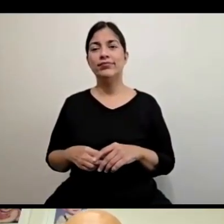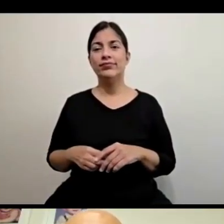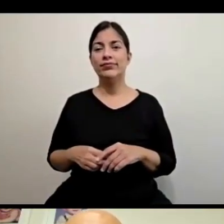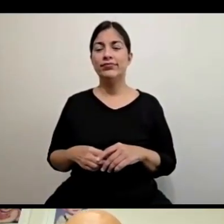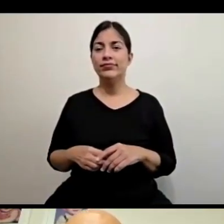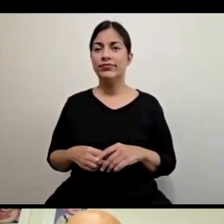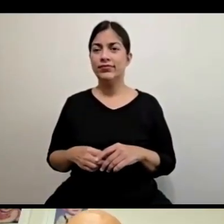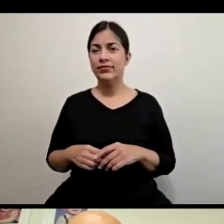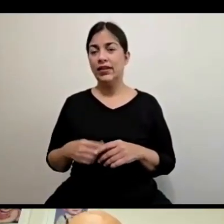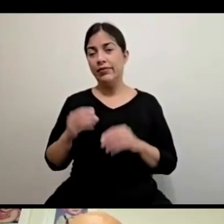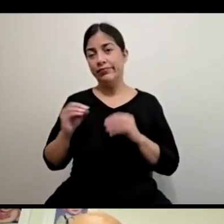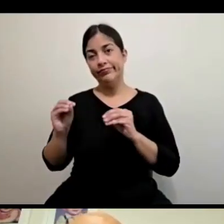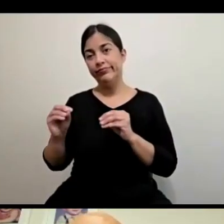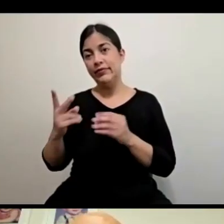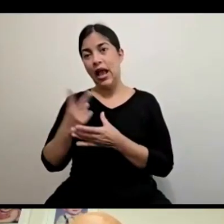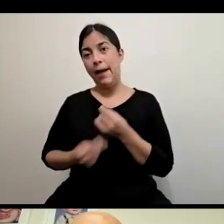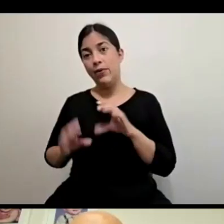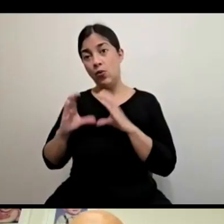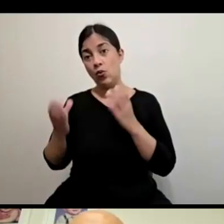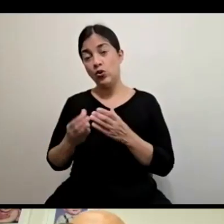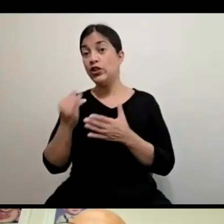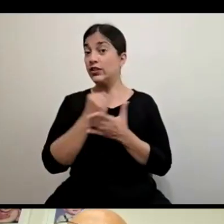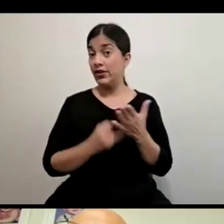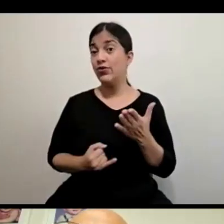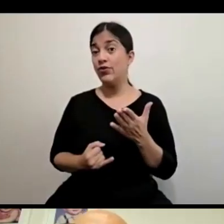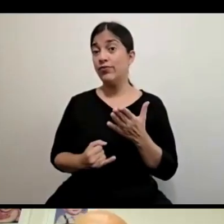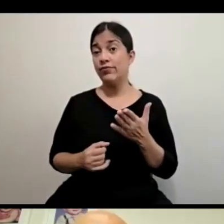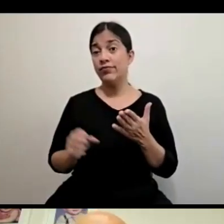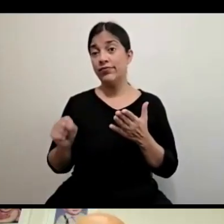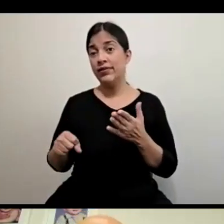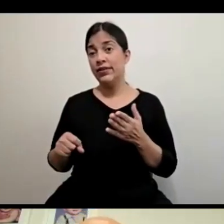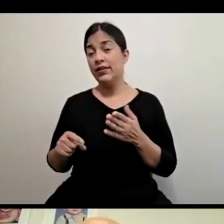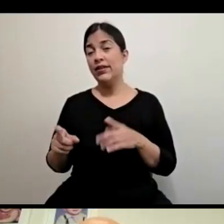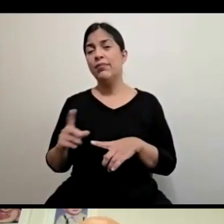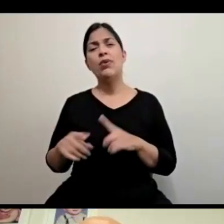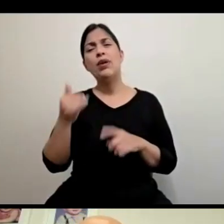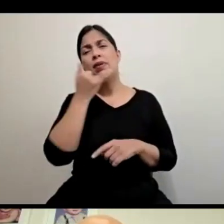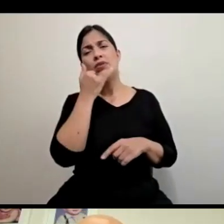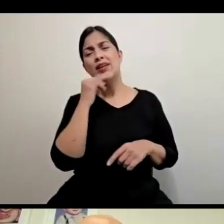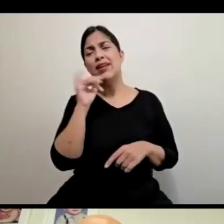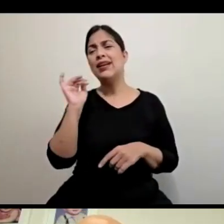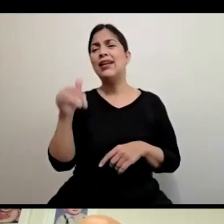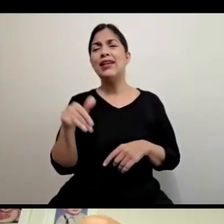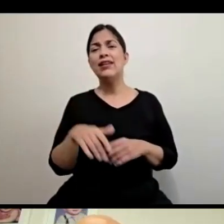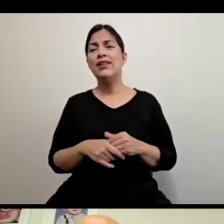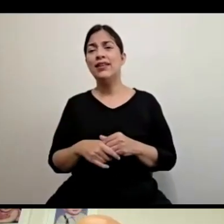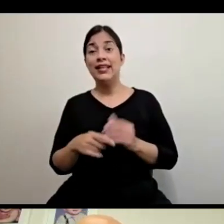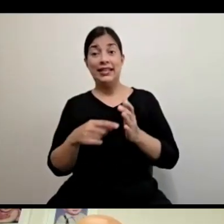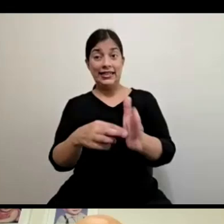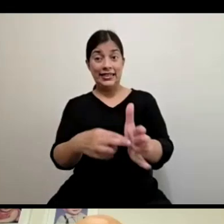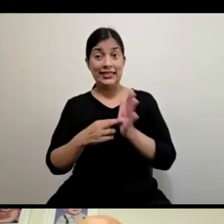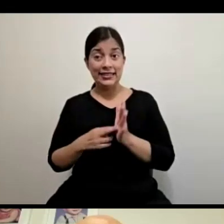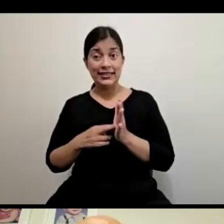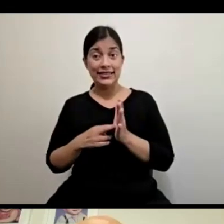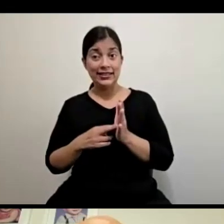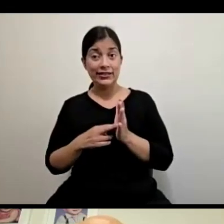cursos de diseño. Entonces, lo que pasó también fue que se eliminó el requisito de la universidad,